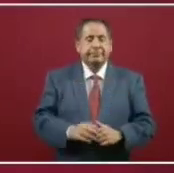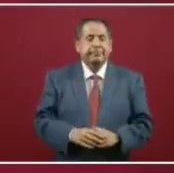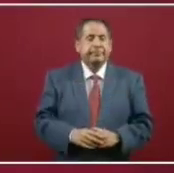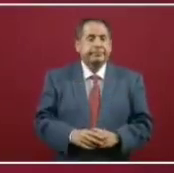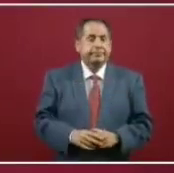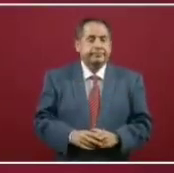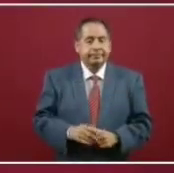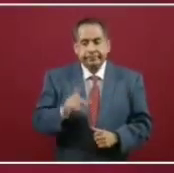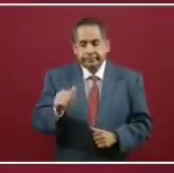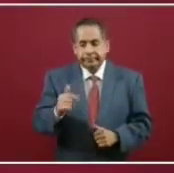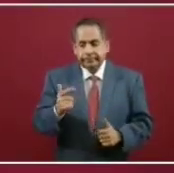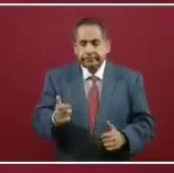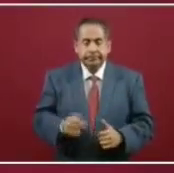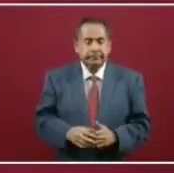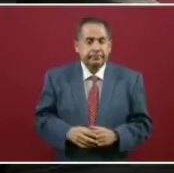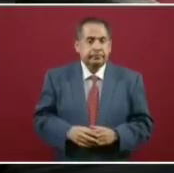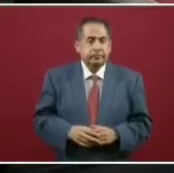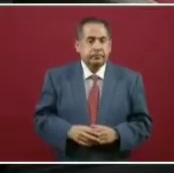Luego